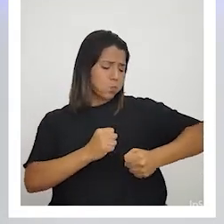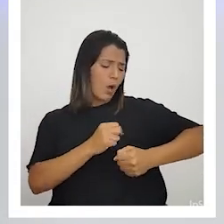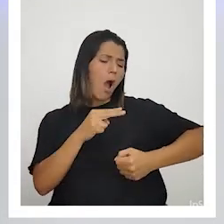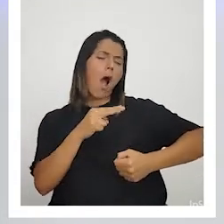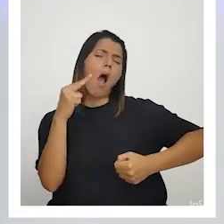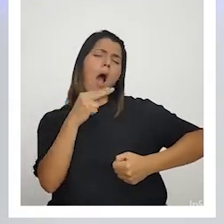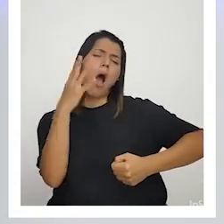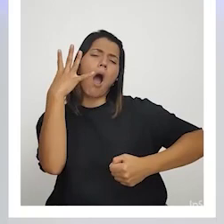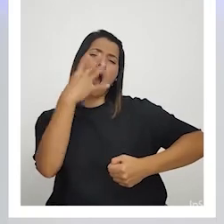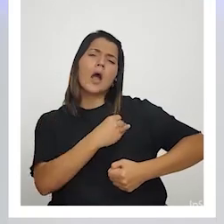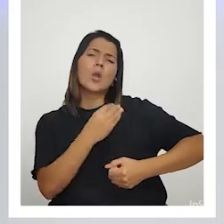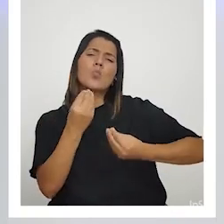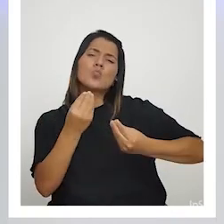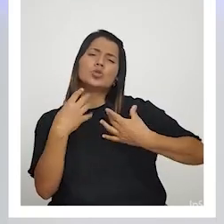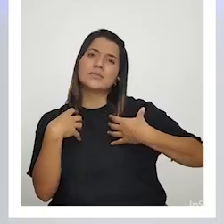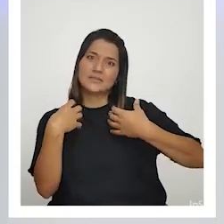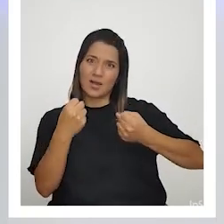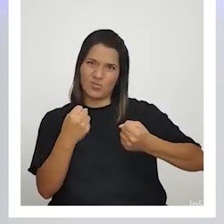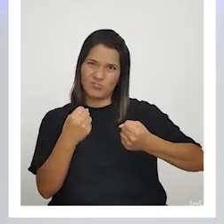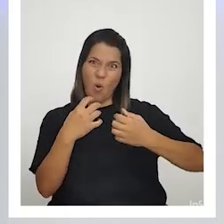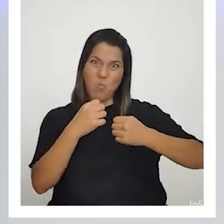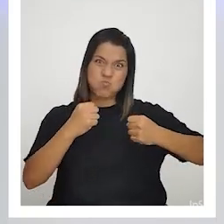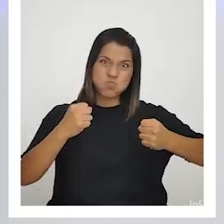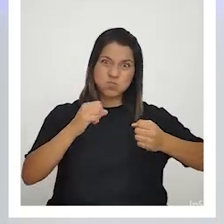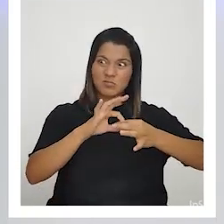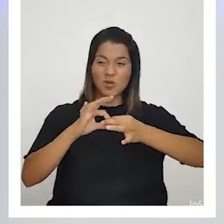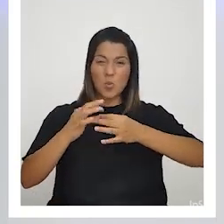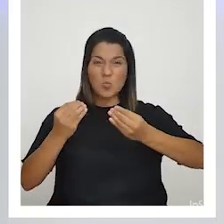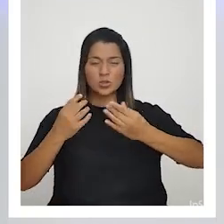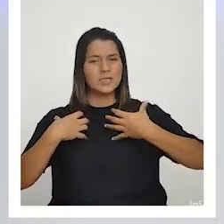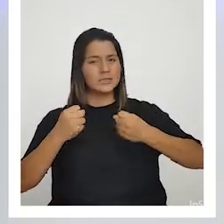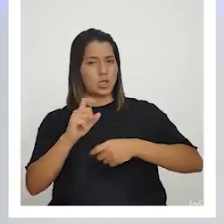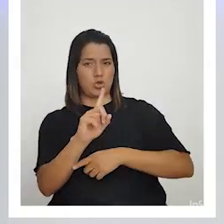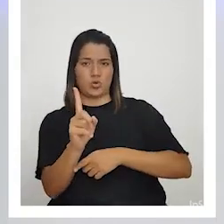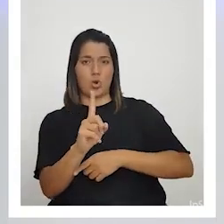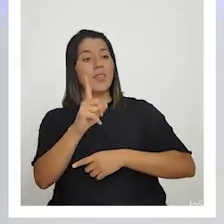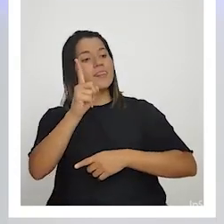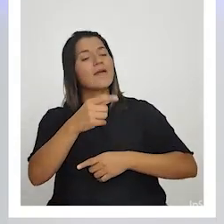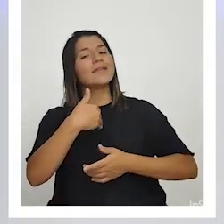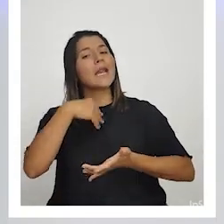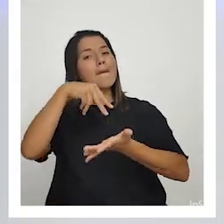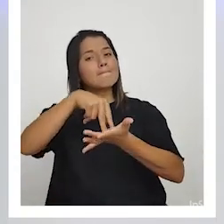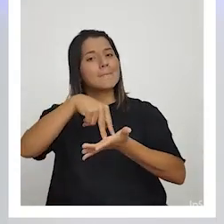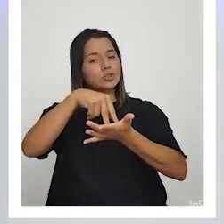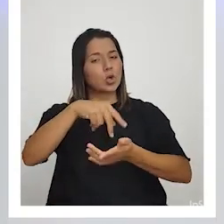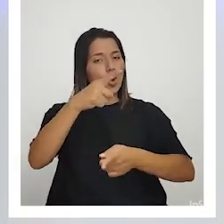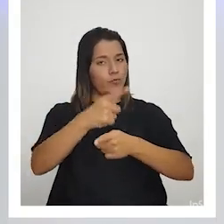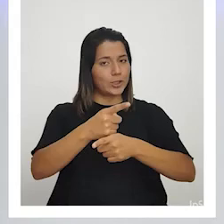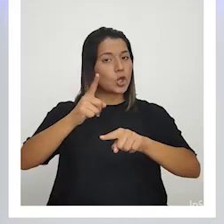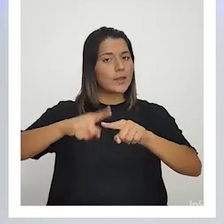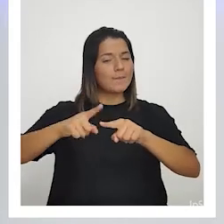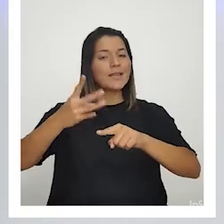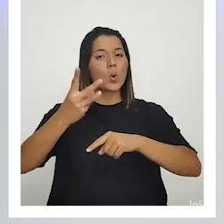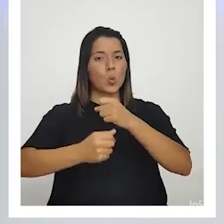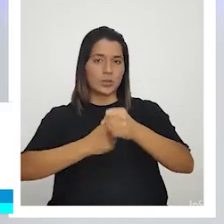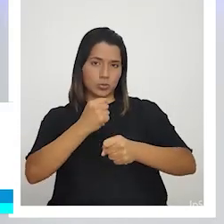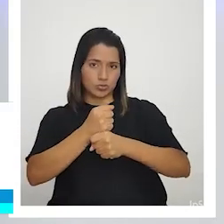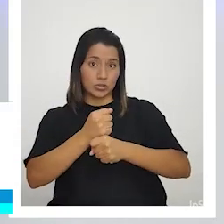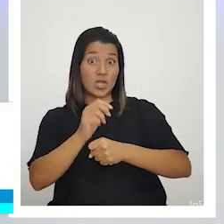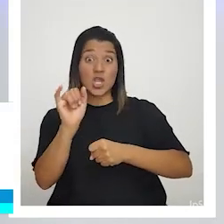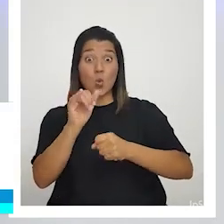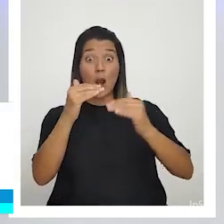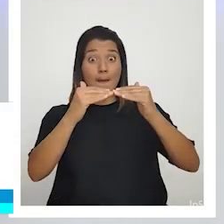En realidad no, ellos deben de tener un peso adecuado para su edad, incluso si son niños menores de 5 años, por